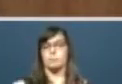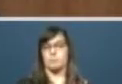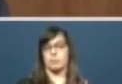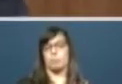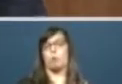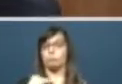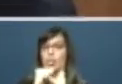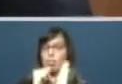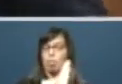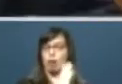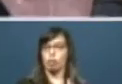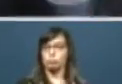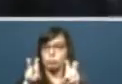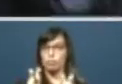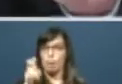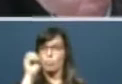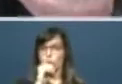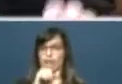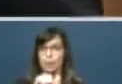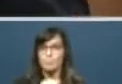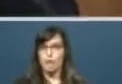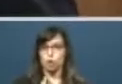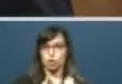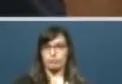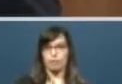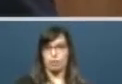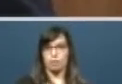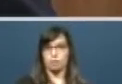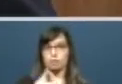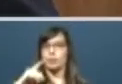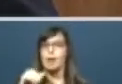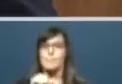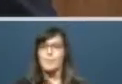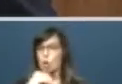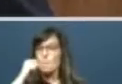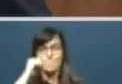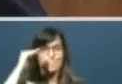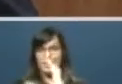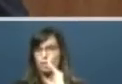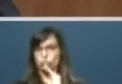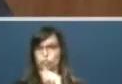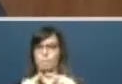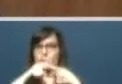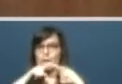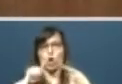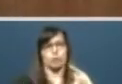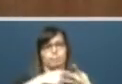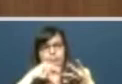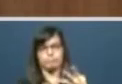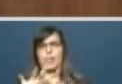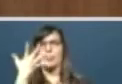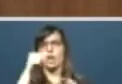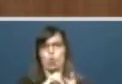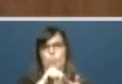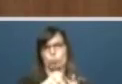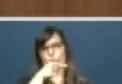nos situamos por lo tanto a 5 puntos de la comunidad con menor tasa de paro ya casi 13 de la que tiene la